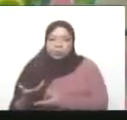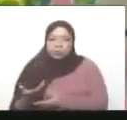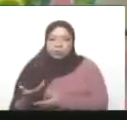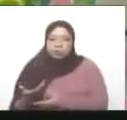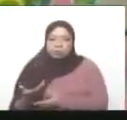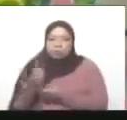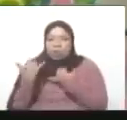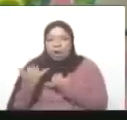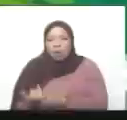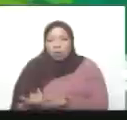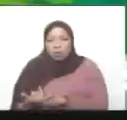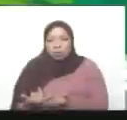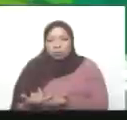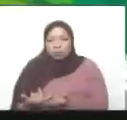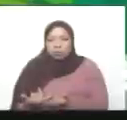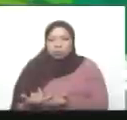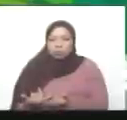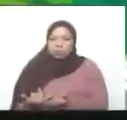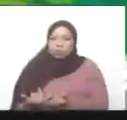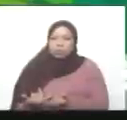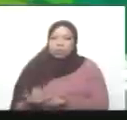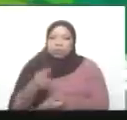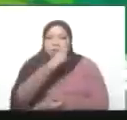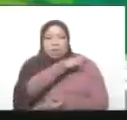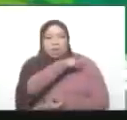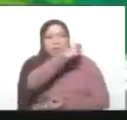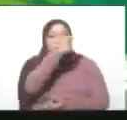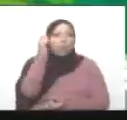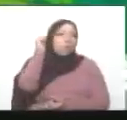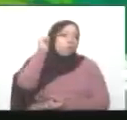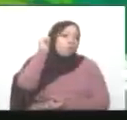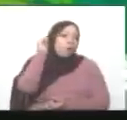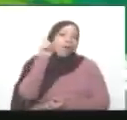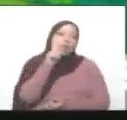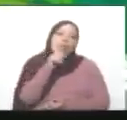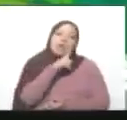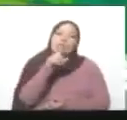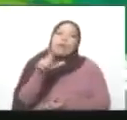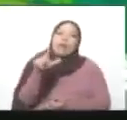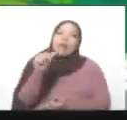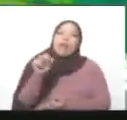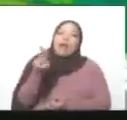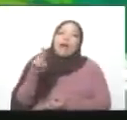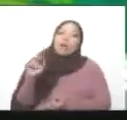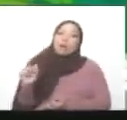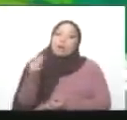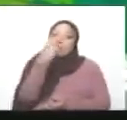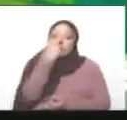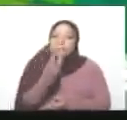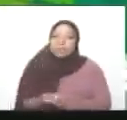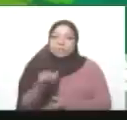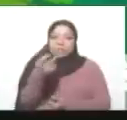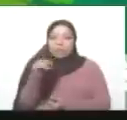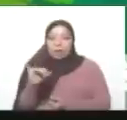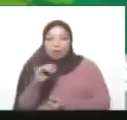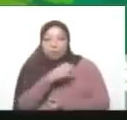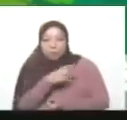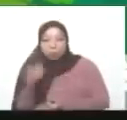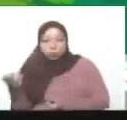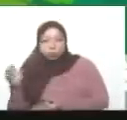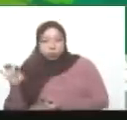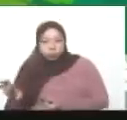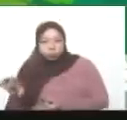actualmente la jefa del Comando Sur Laura Richardson ha visitado Guyana y